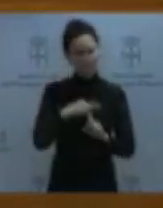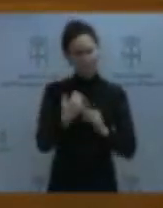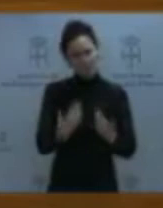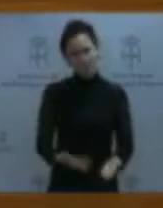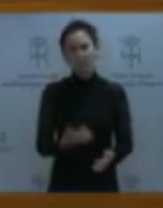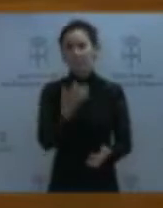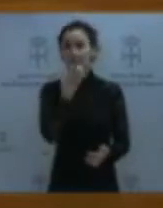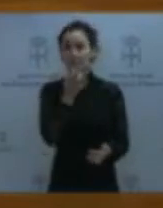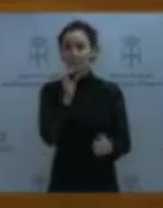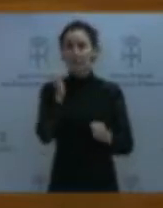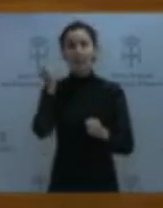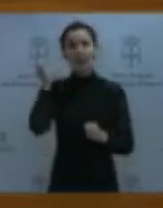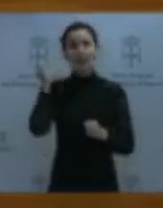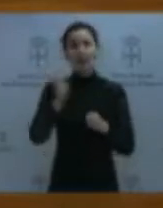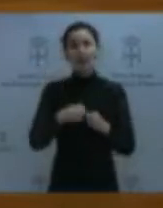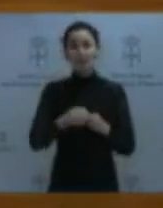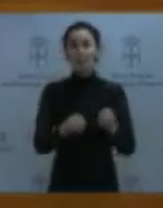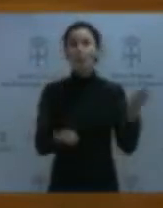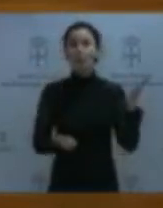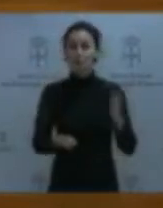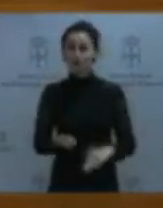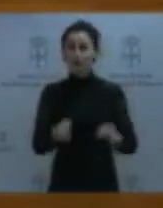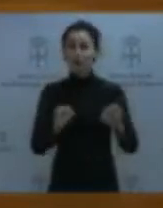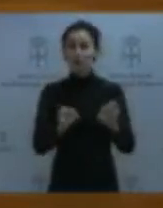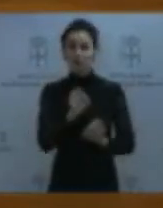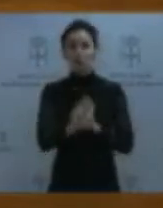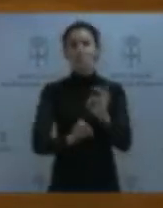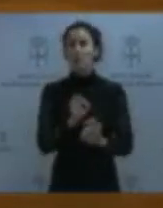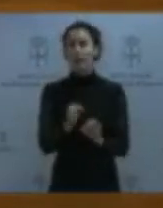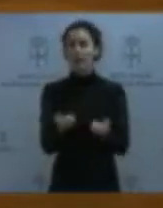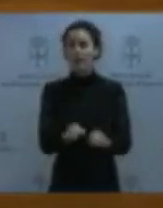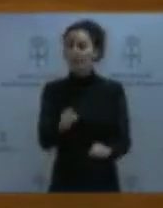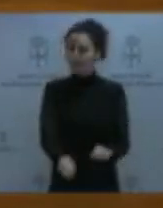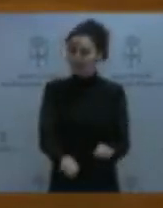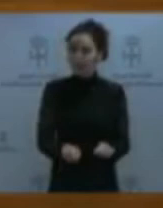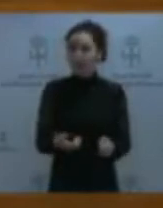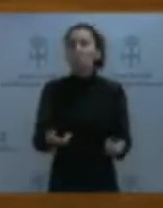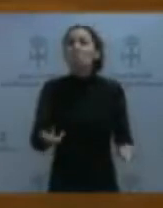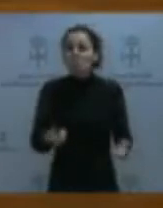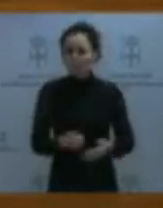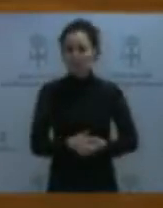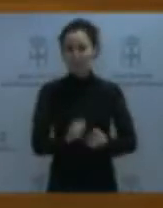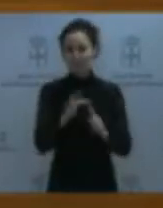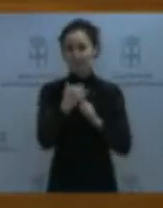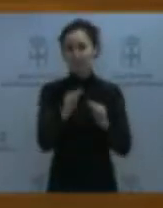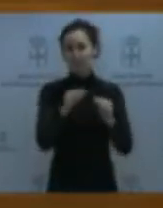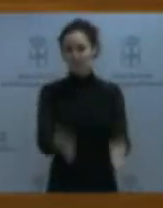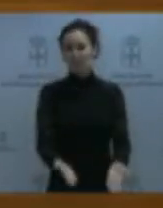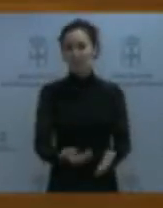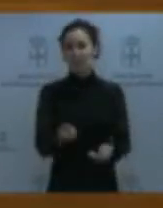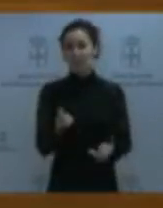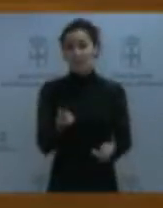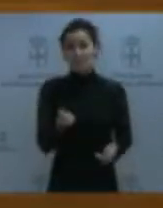ahora no hubiera carbón y que las nucleares que cerrarán también no funcionaran? Pues lo que pasaría sería que el